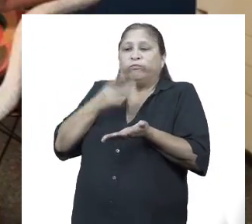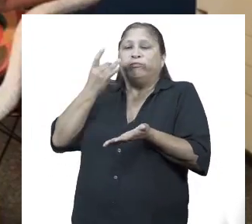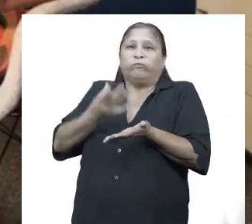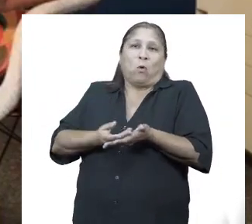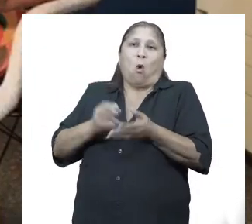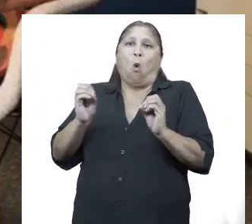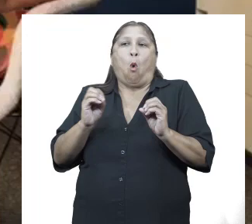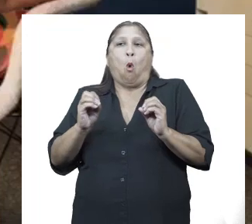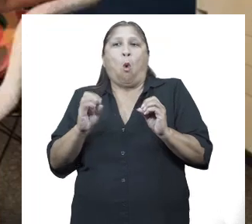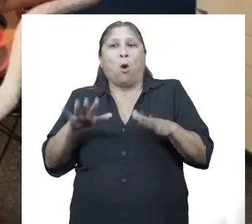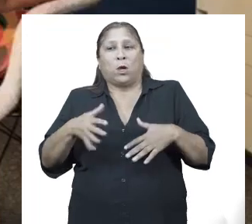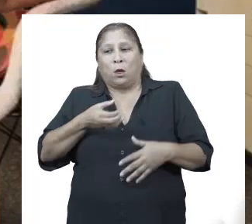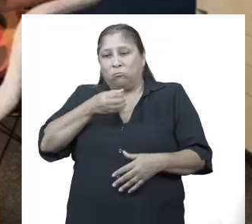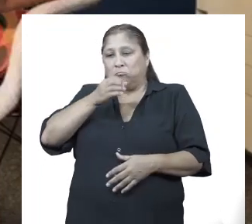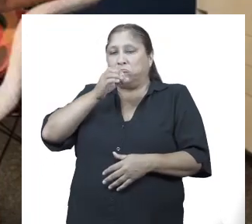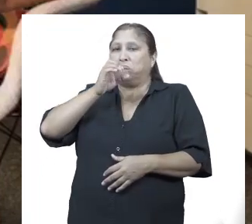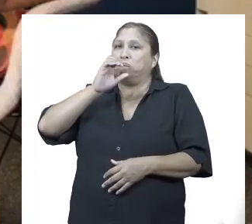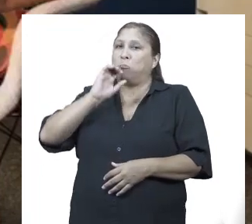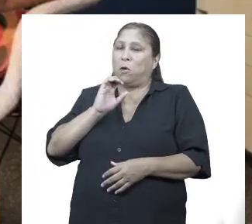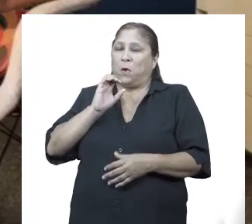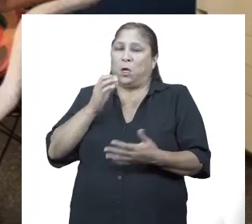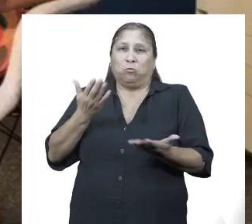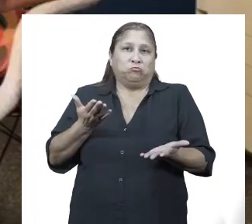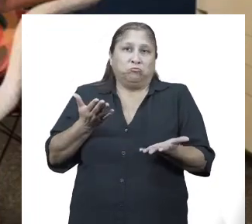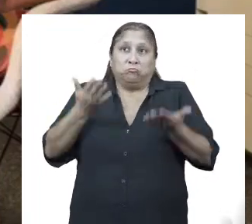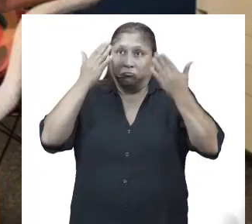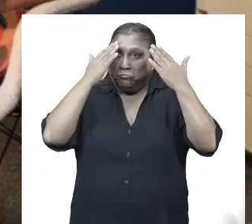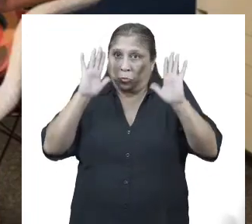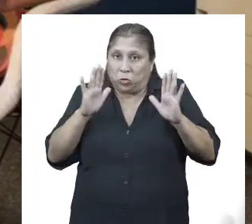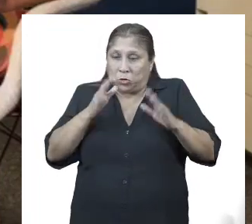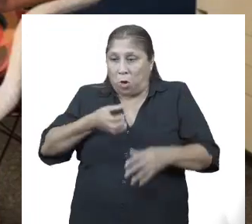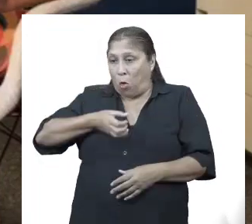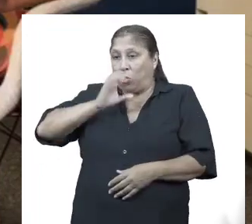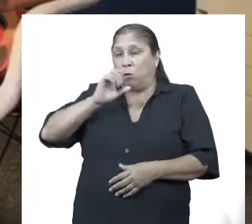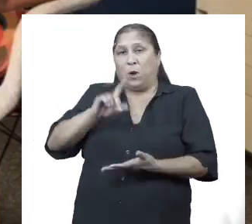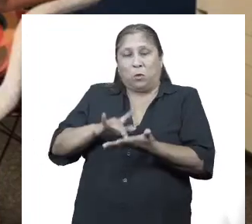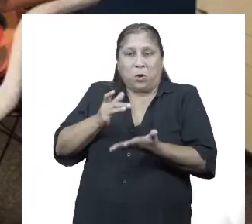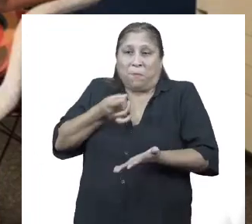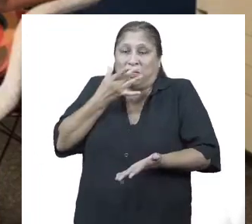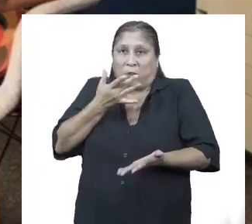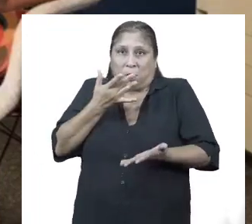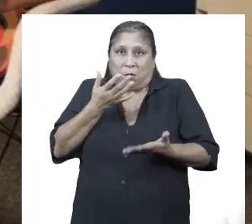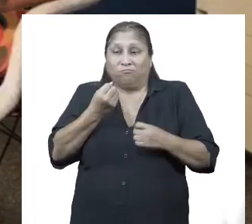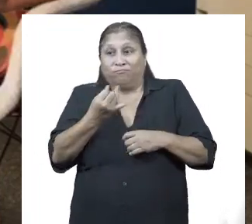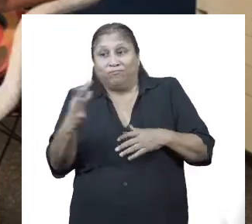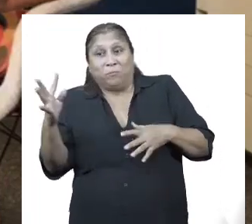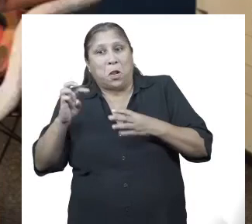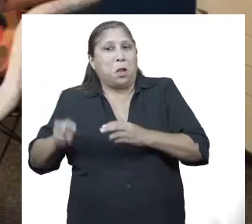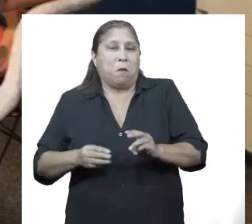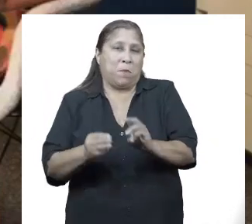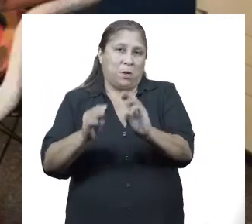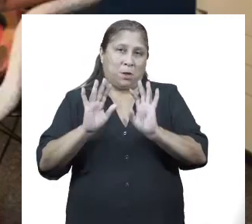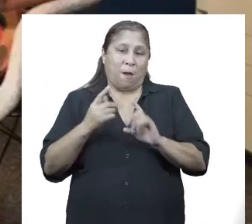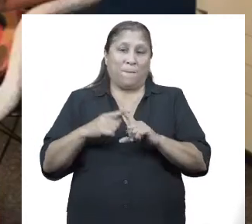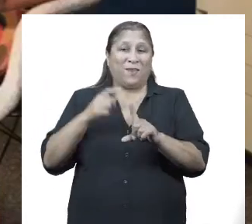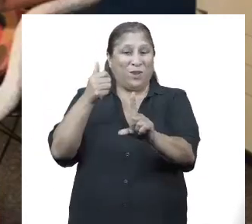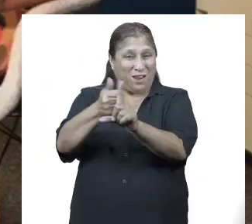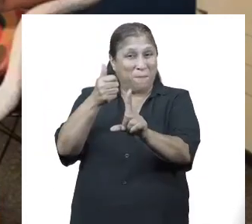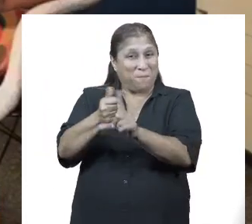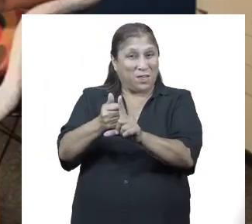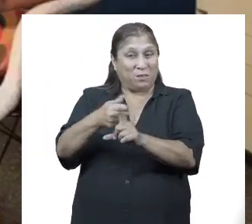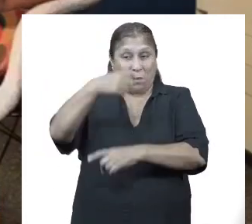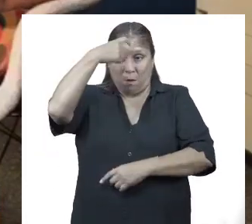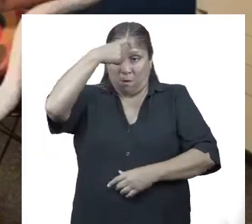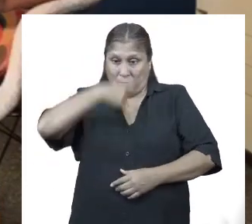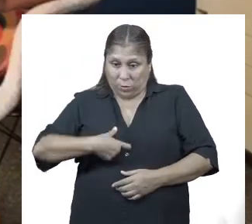que decide beber una, qué sé yo, o tomar una pastilla, qué sé yo, habría que ver la modalidad, pero es la